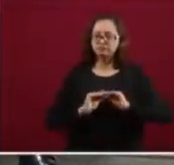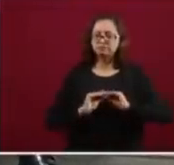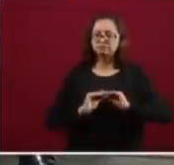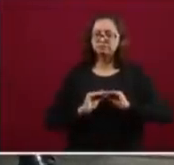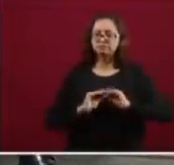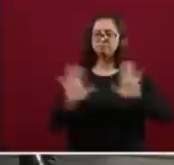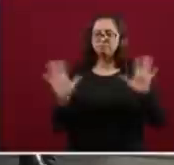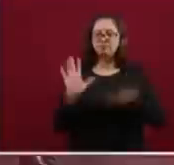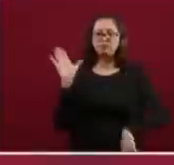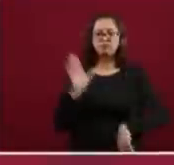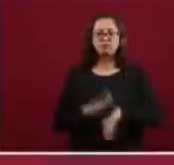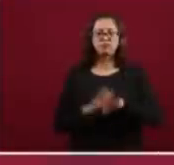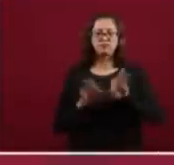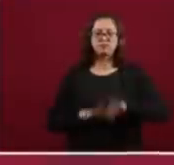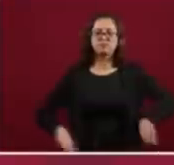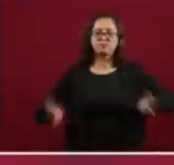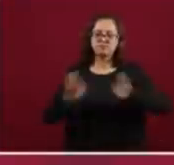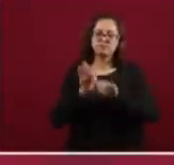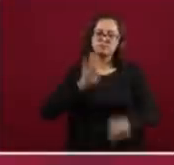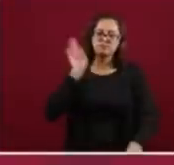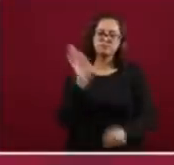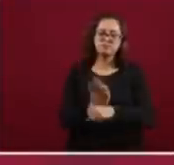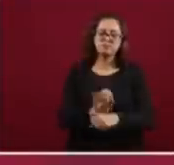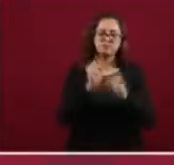por encima de toda la seguridad